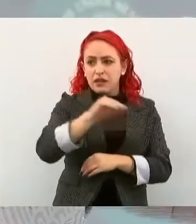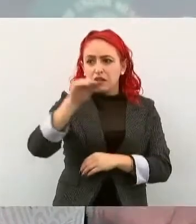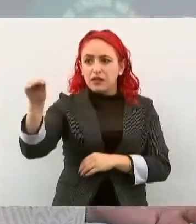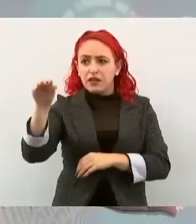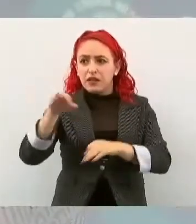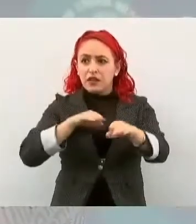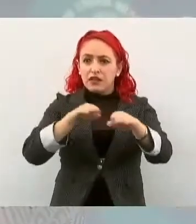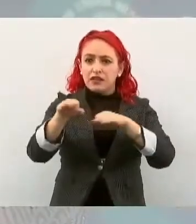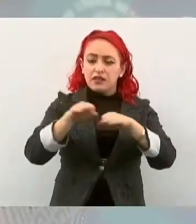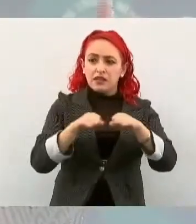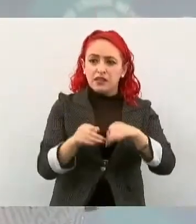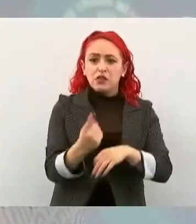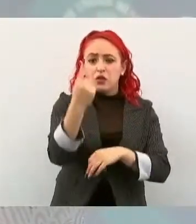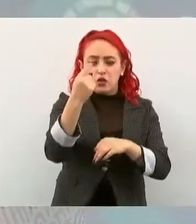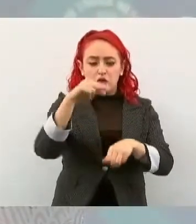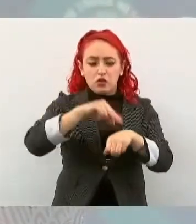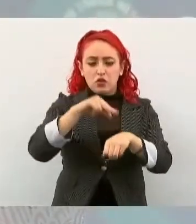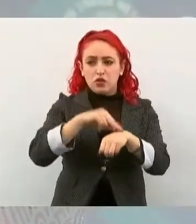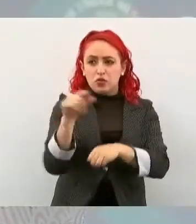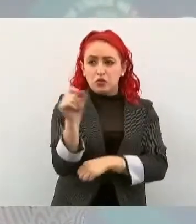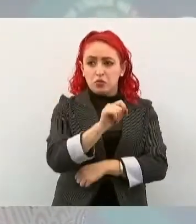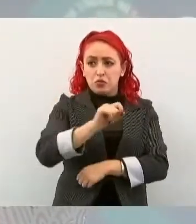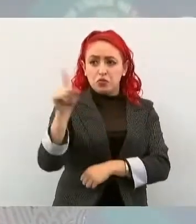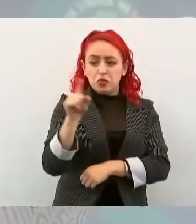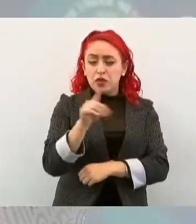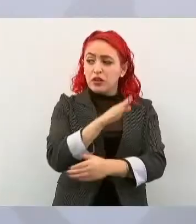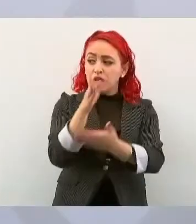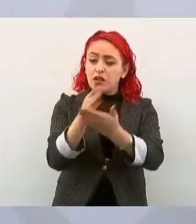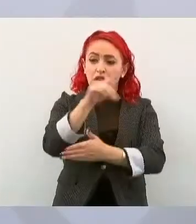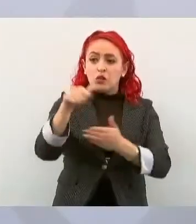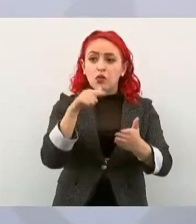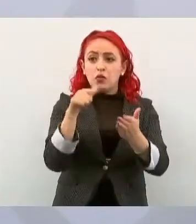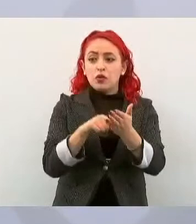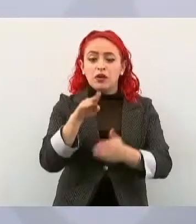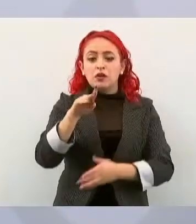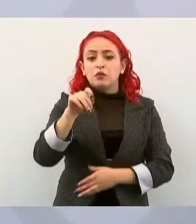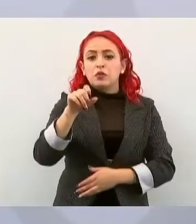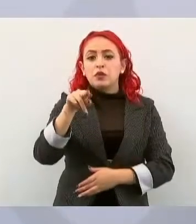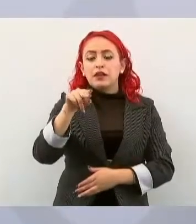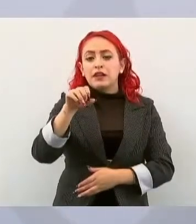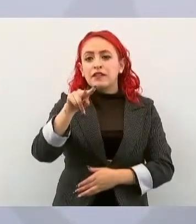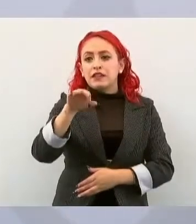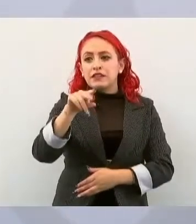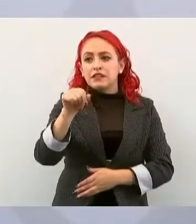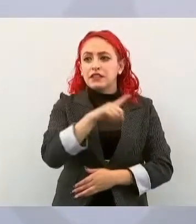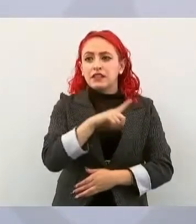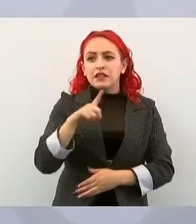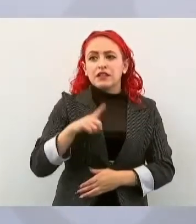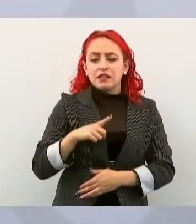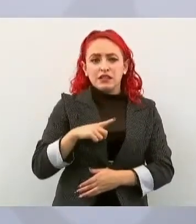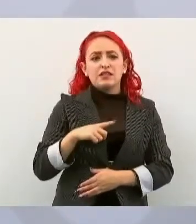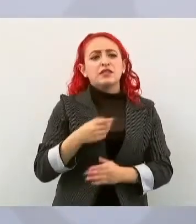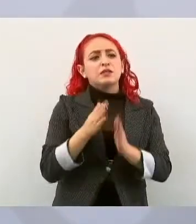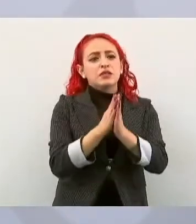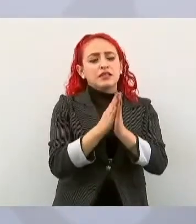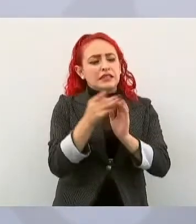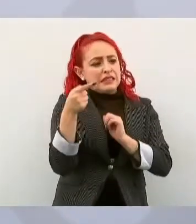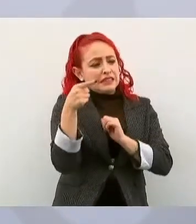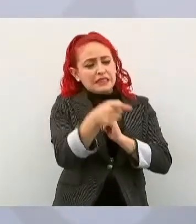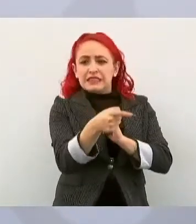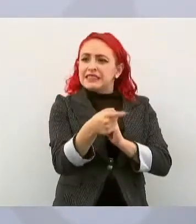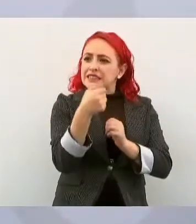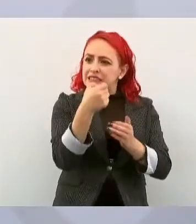trabajar un especialista a Buenavista hay que convencerlo bien